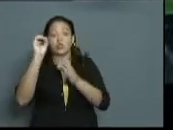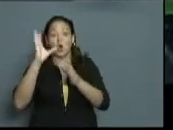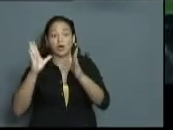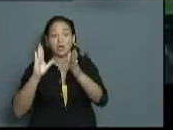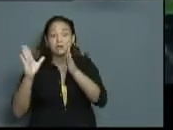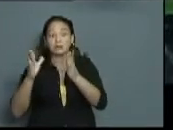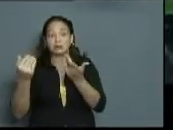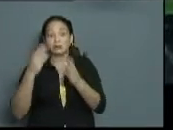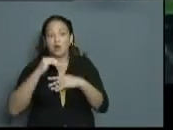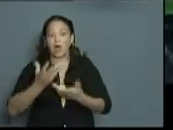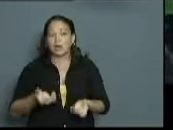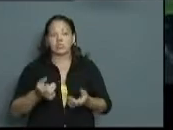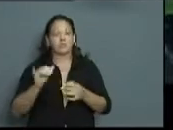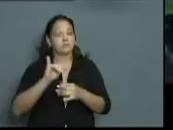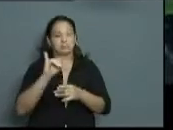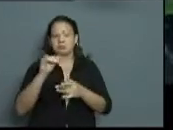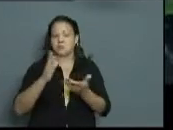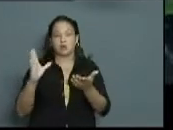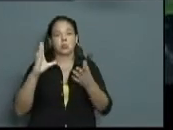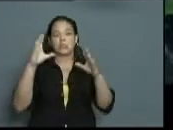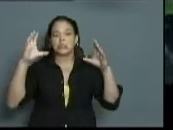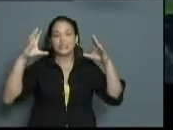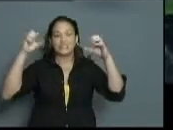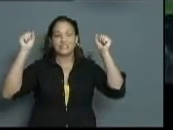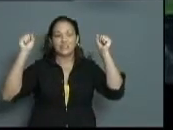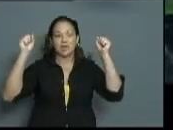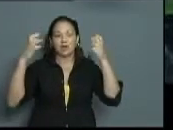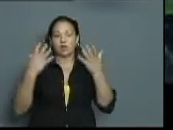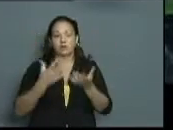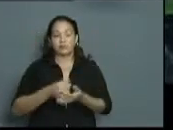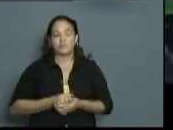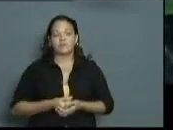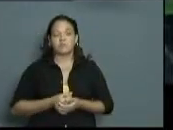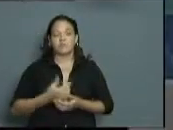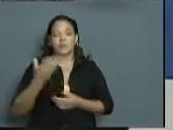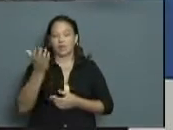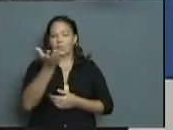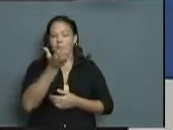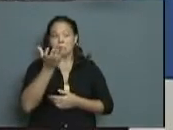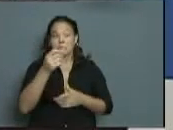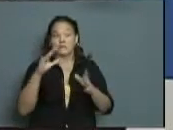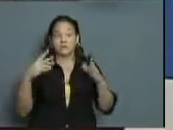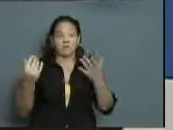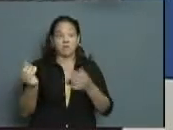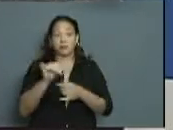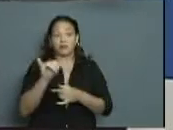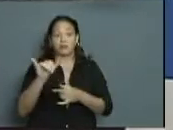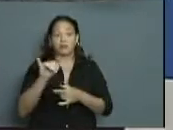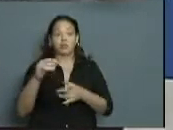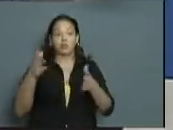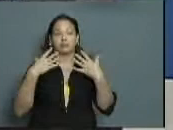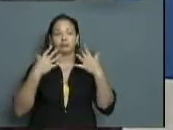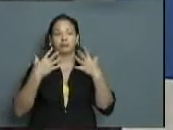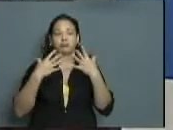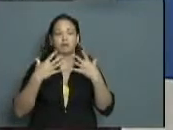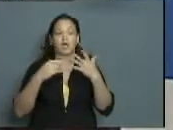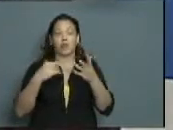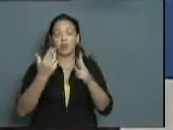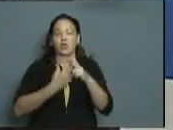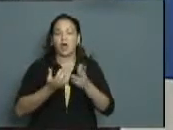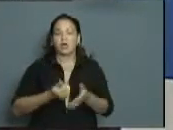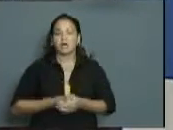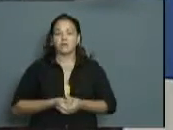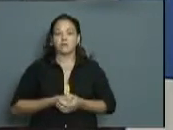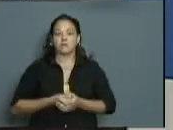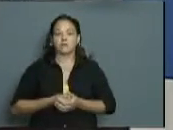cielo despejado, tiempo estable, seco, el viento está débil, por lo tanto el calentamiento del día va a ser el que va a